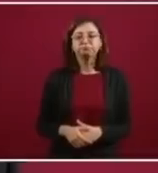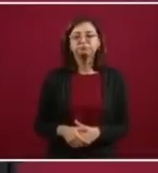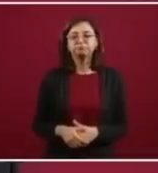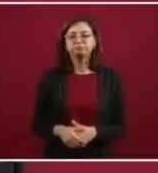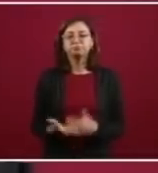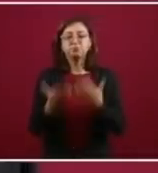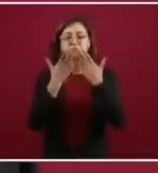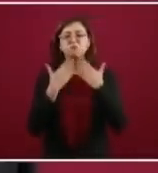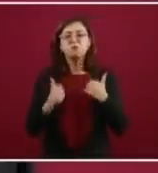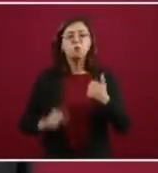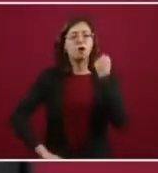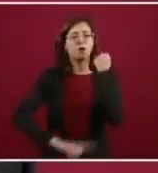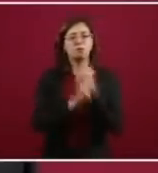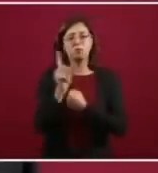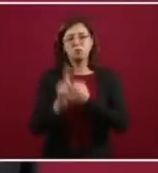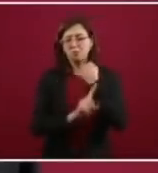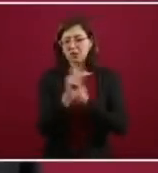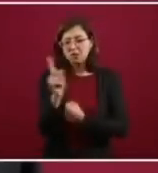no hay problema